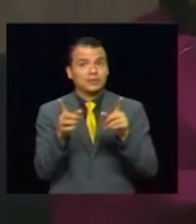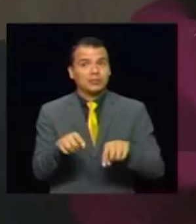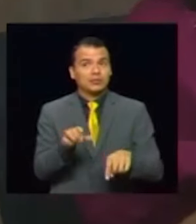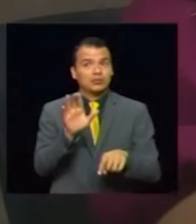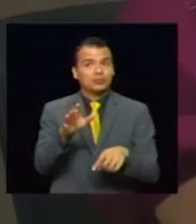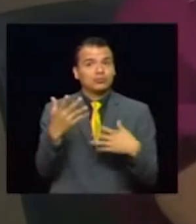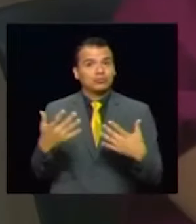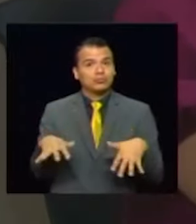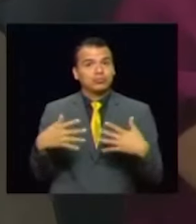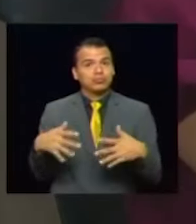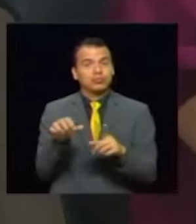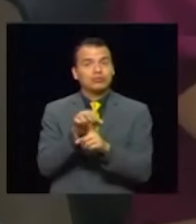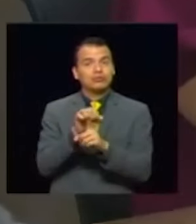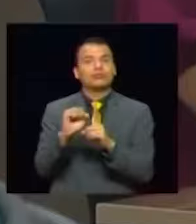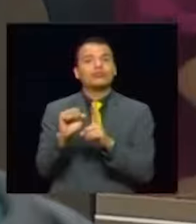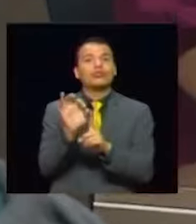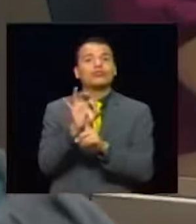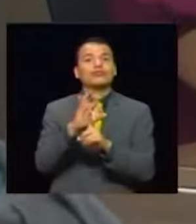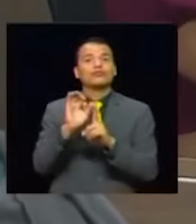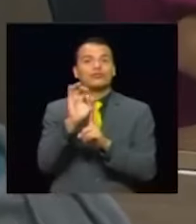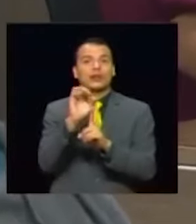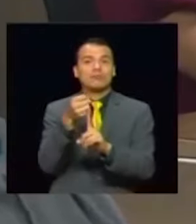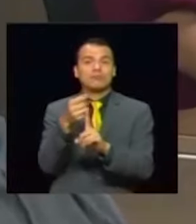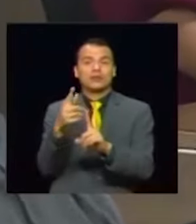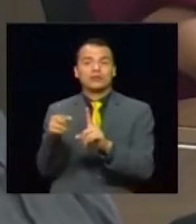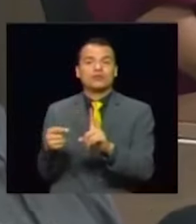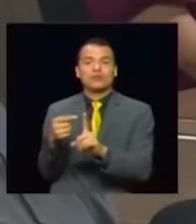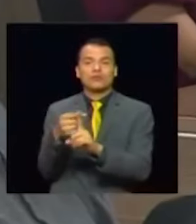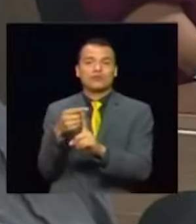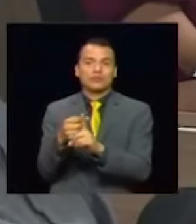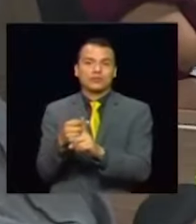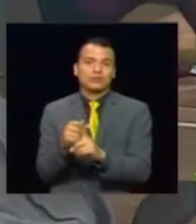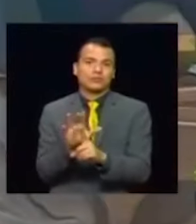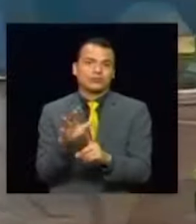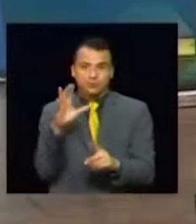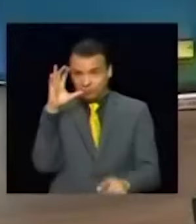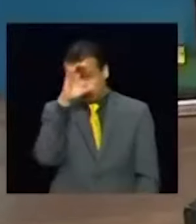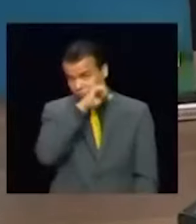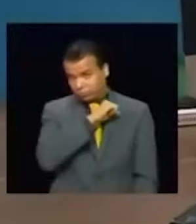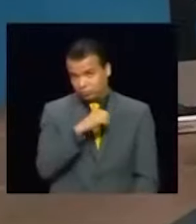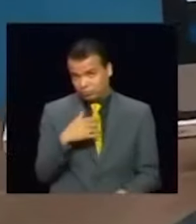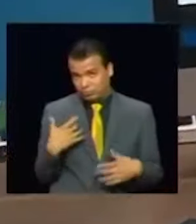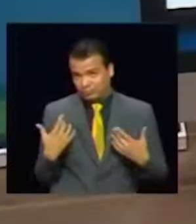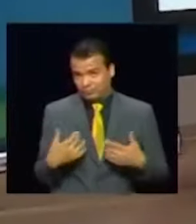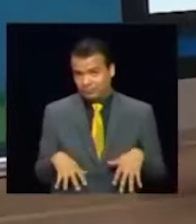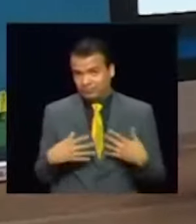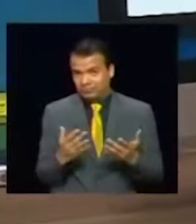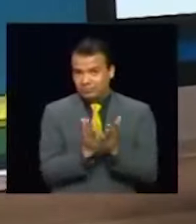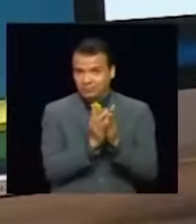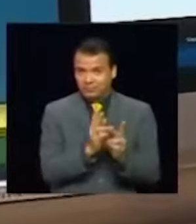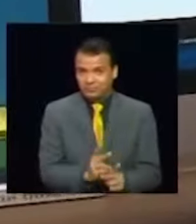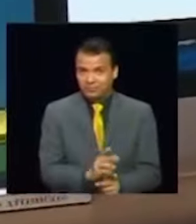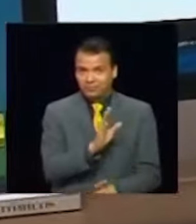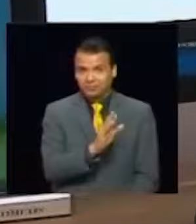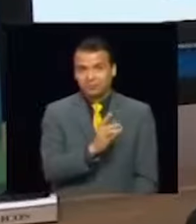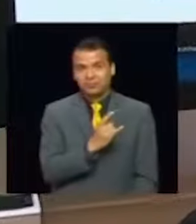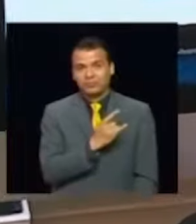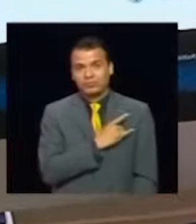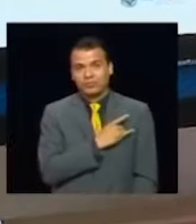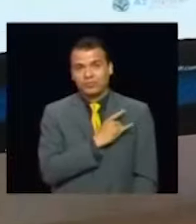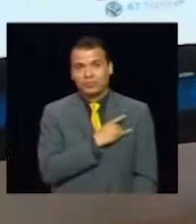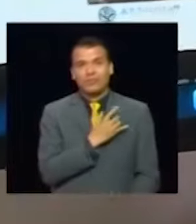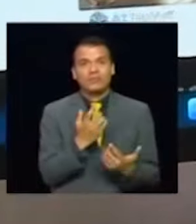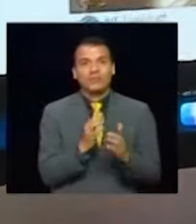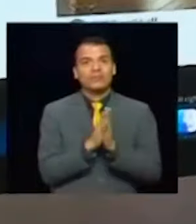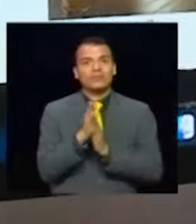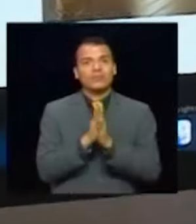al tejido social, al respaldar y promover el talento emergente, brindando oportunidades valiosas a estudiantes universitarios ansiosos